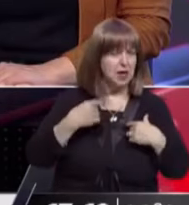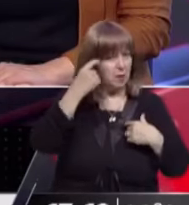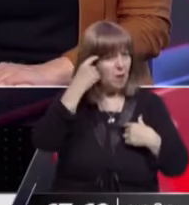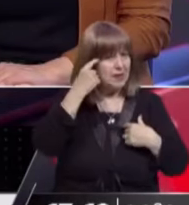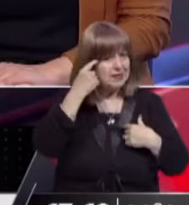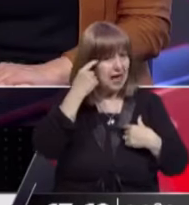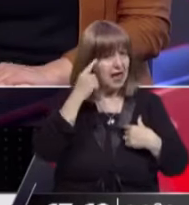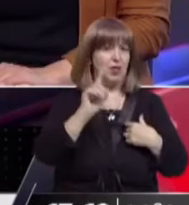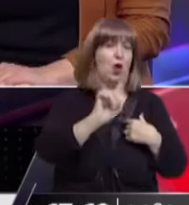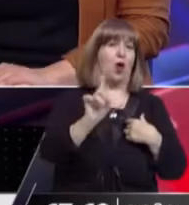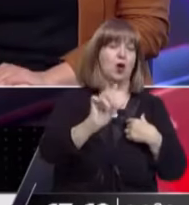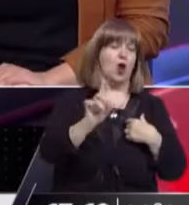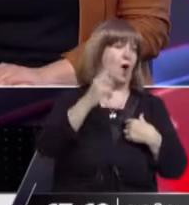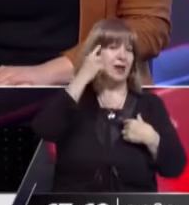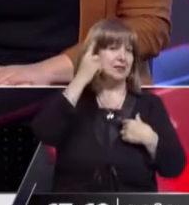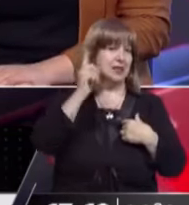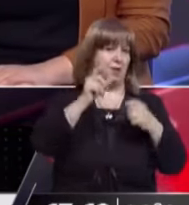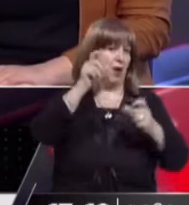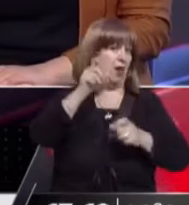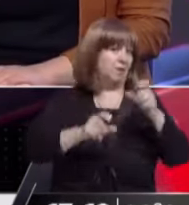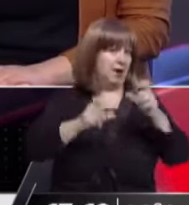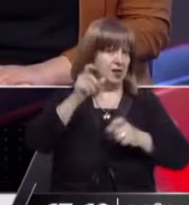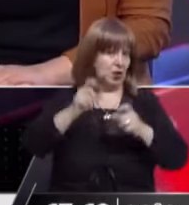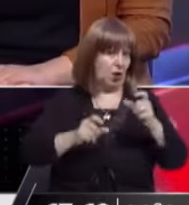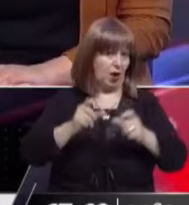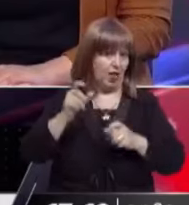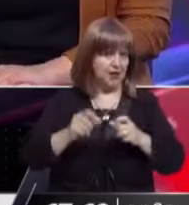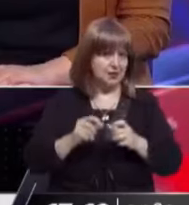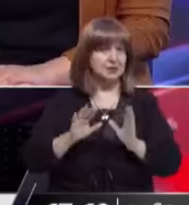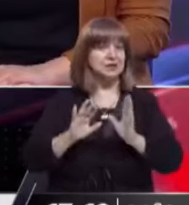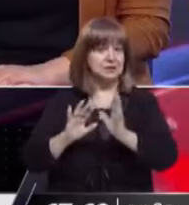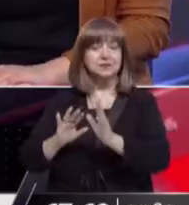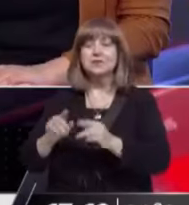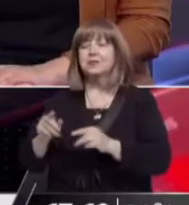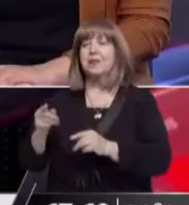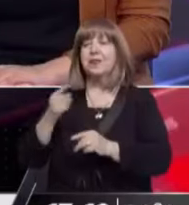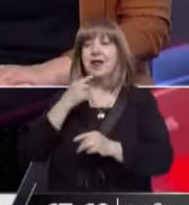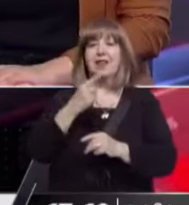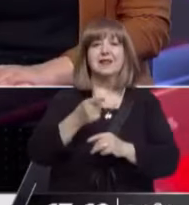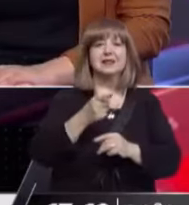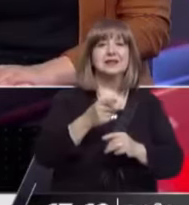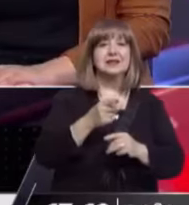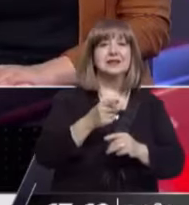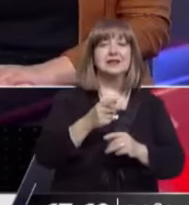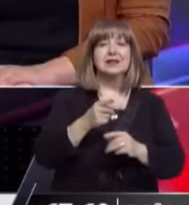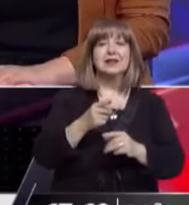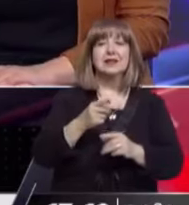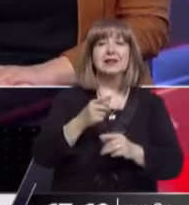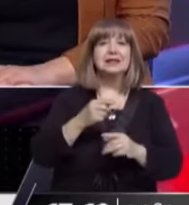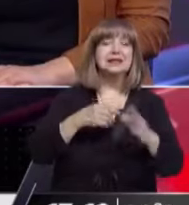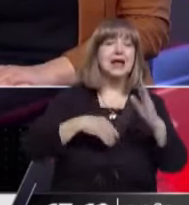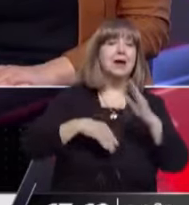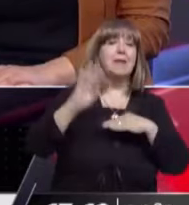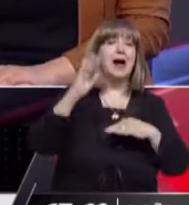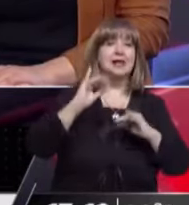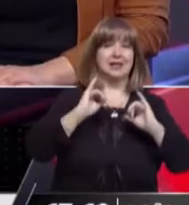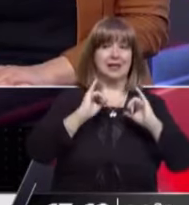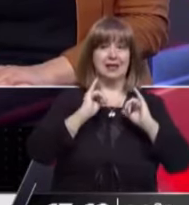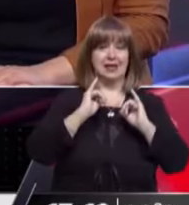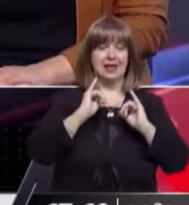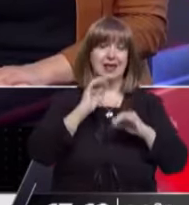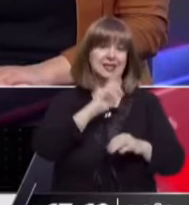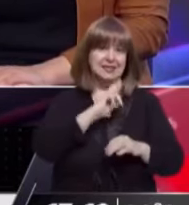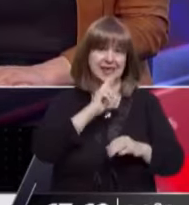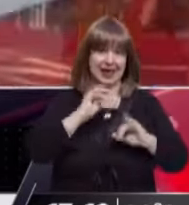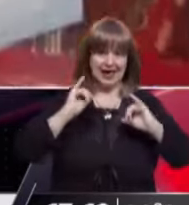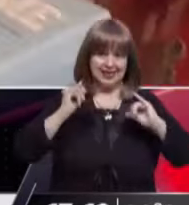A ver, se lo vamos a preguntar a ella. Entonces, bueno, recién escuchamos a algunos chicos y las chicas por ahí son más conscientes y dicen, bueno, sí, hay que